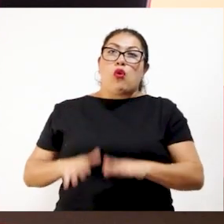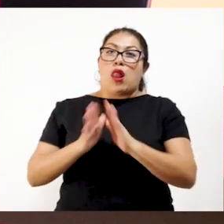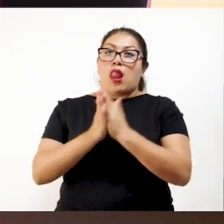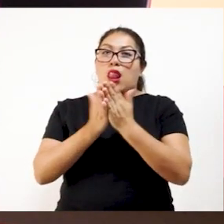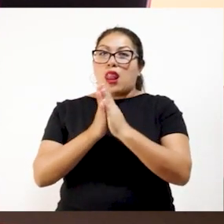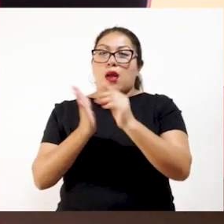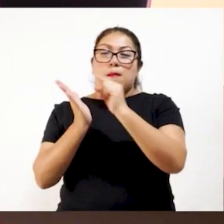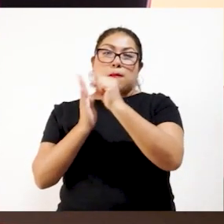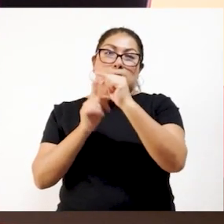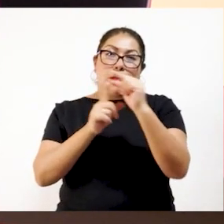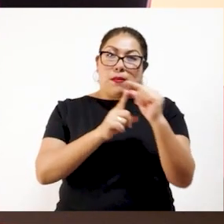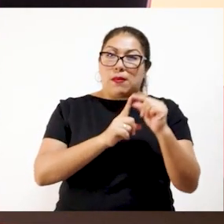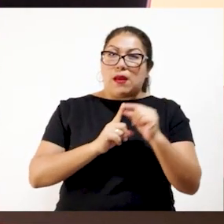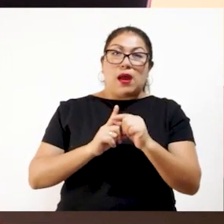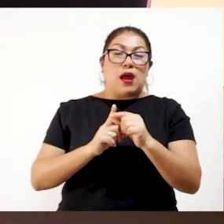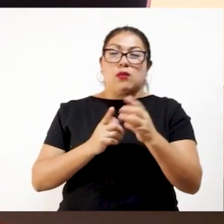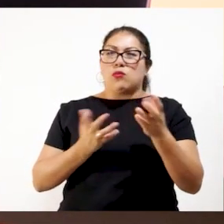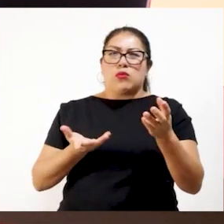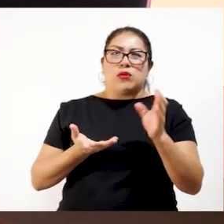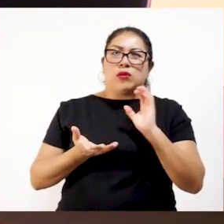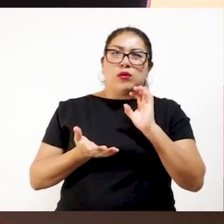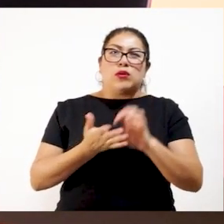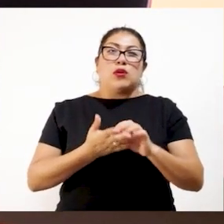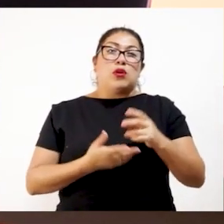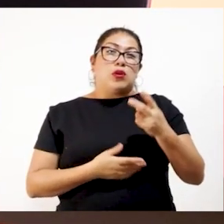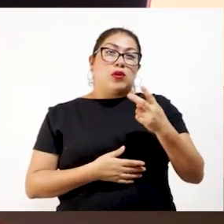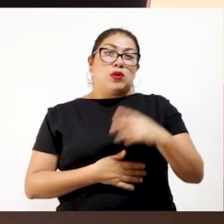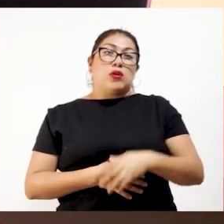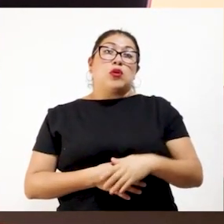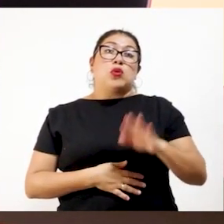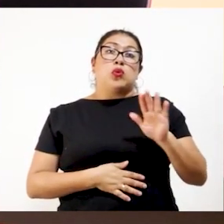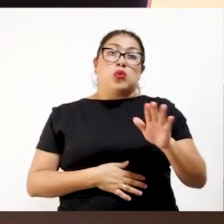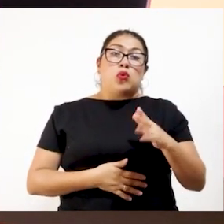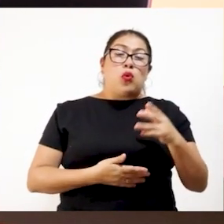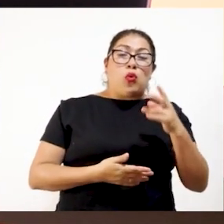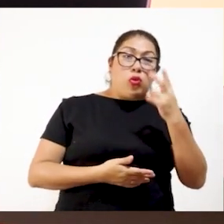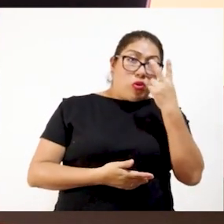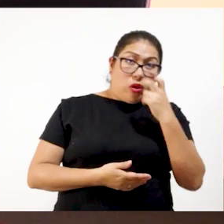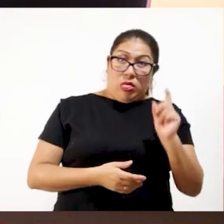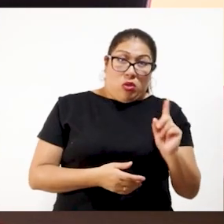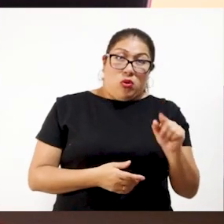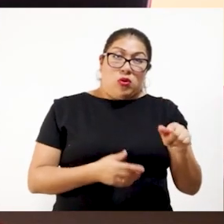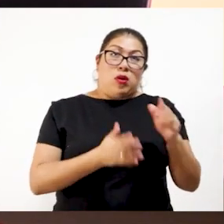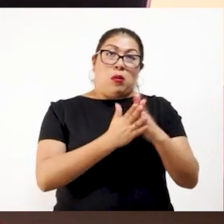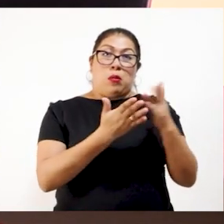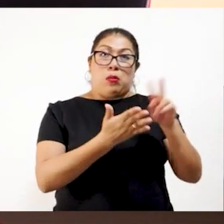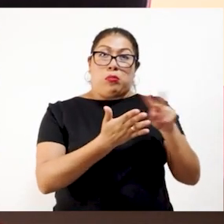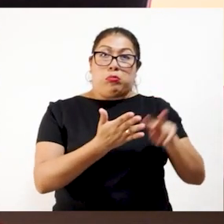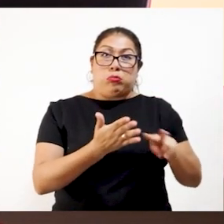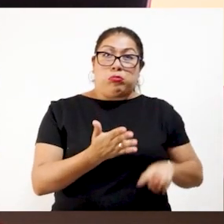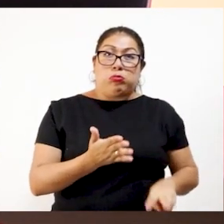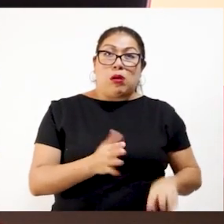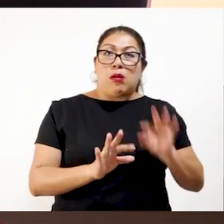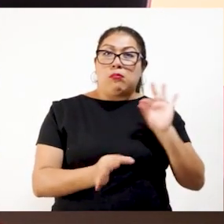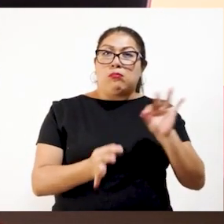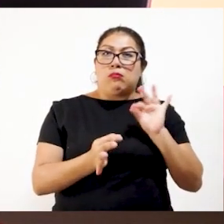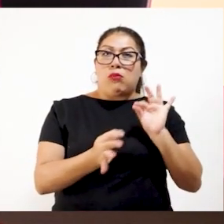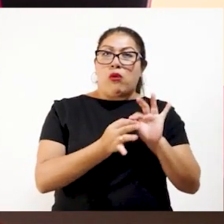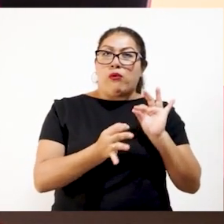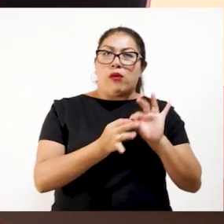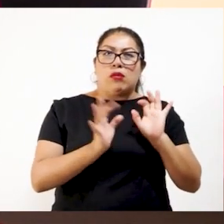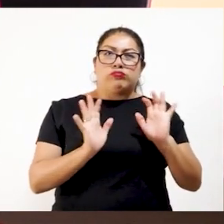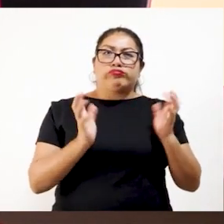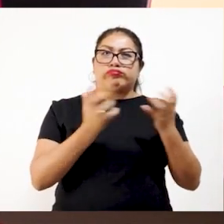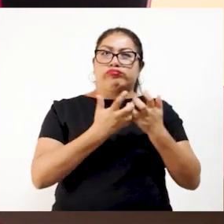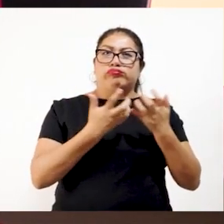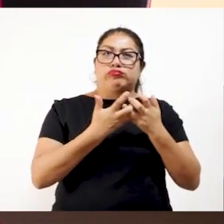es decir, esos libros de texto que niños sin discapacidad siguen en su desarrollo curricular, pues tienen que estar perfectamente adaptados para